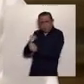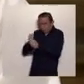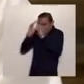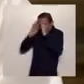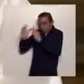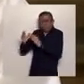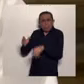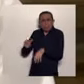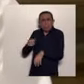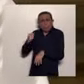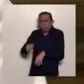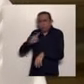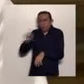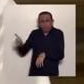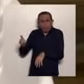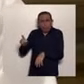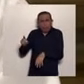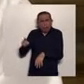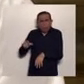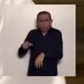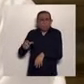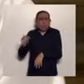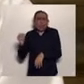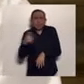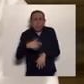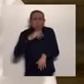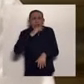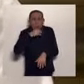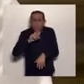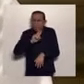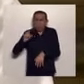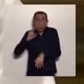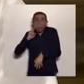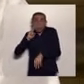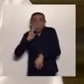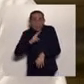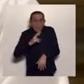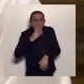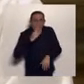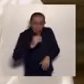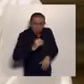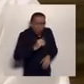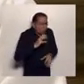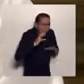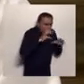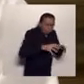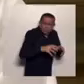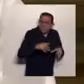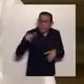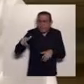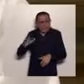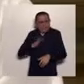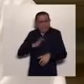cambio, que no es el pastor y al que no pertenecen las ovejas, cuando ve venir al lobo, las abandona y